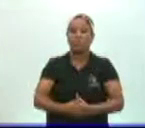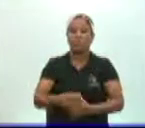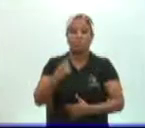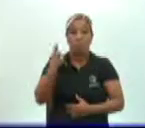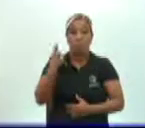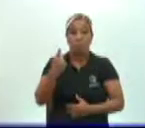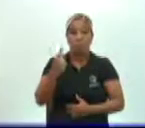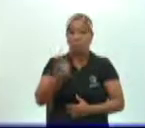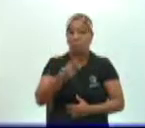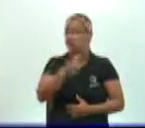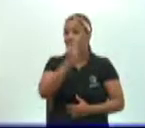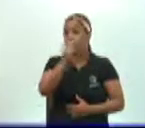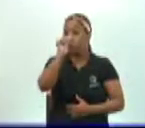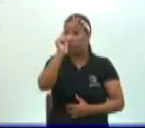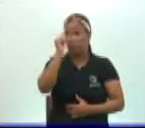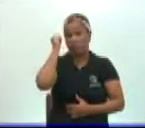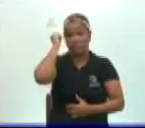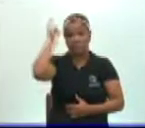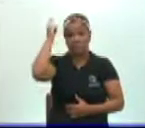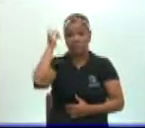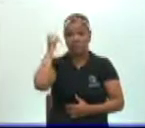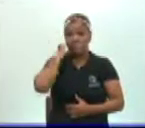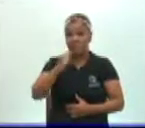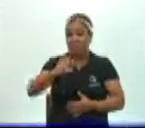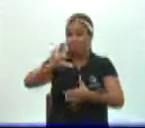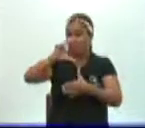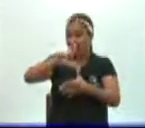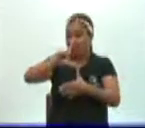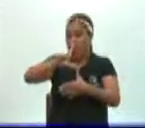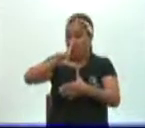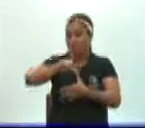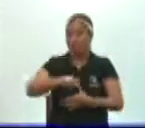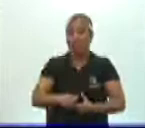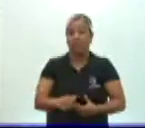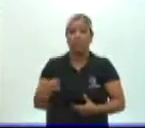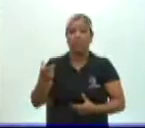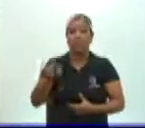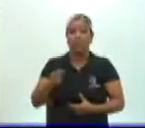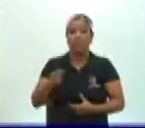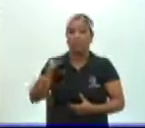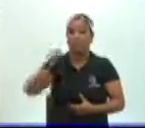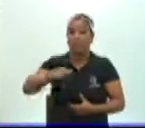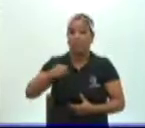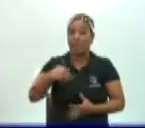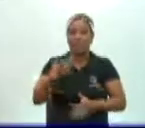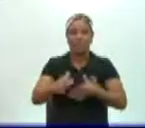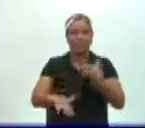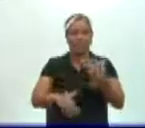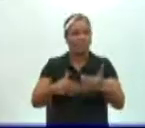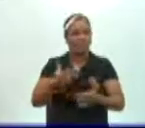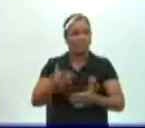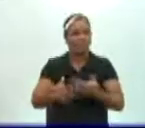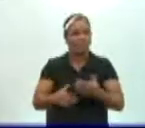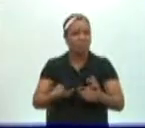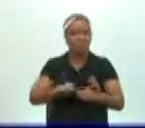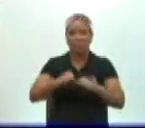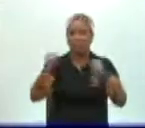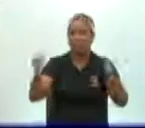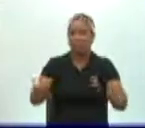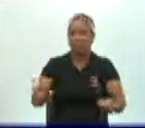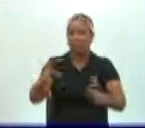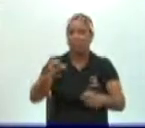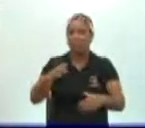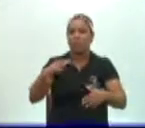intelectuales latinoamericanos más importantes que se acercó a este proceso los sistemas de colonización es